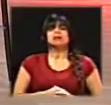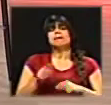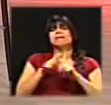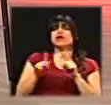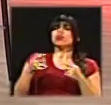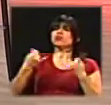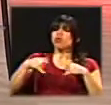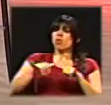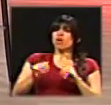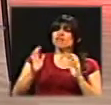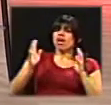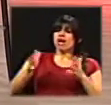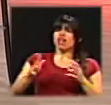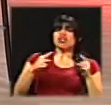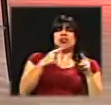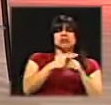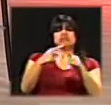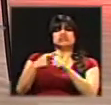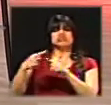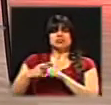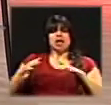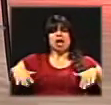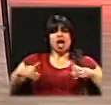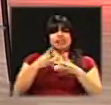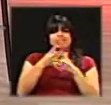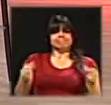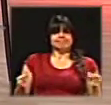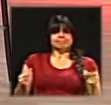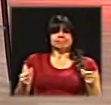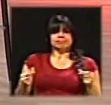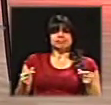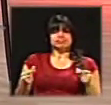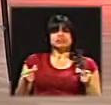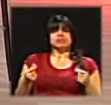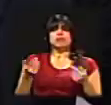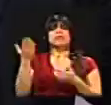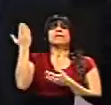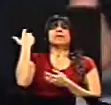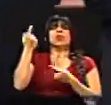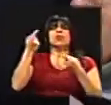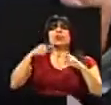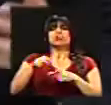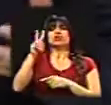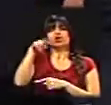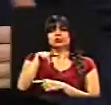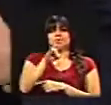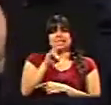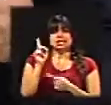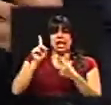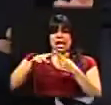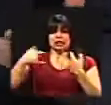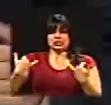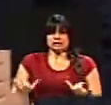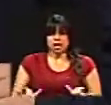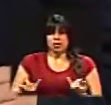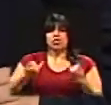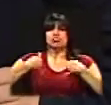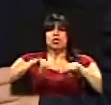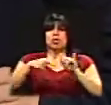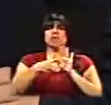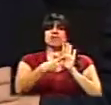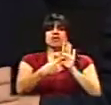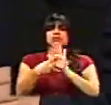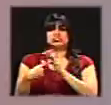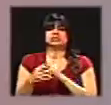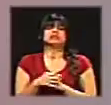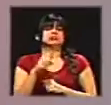todavía conflictos no resueltos. Así es. Desde lo que ocurrió del 2007 hasta la fecha, que se siguen manifestando. Así es.